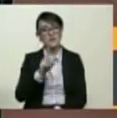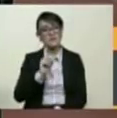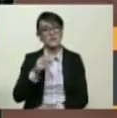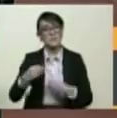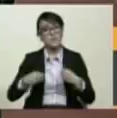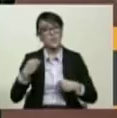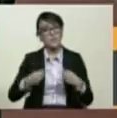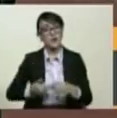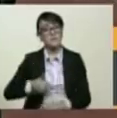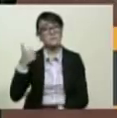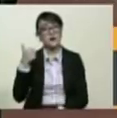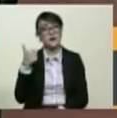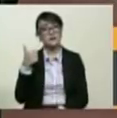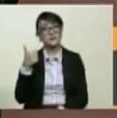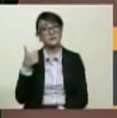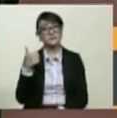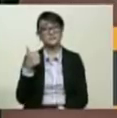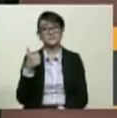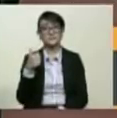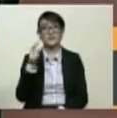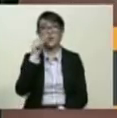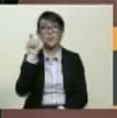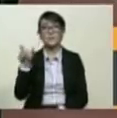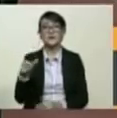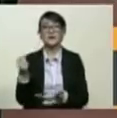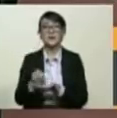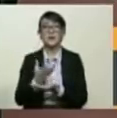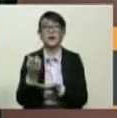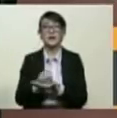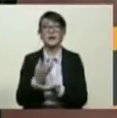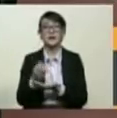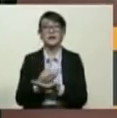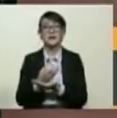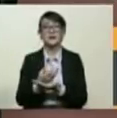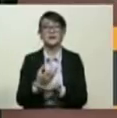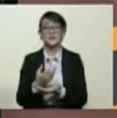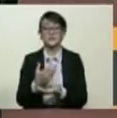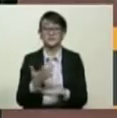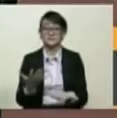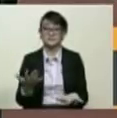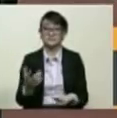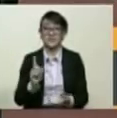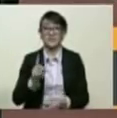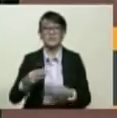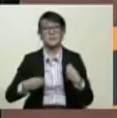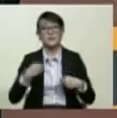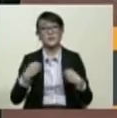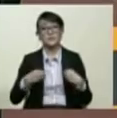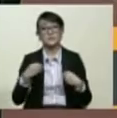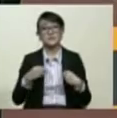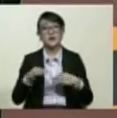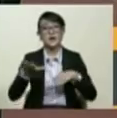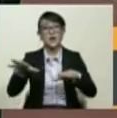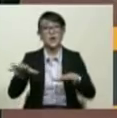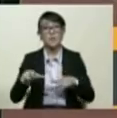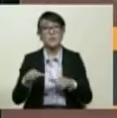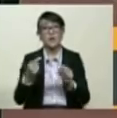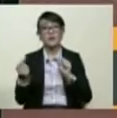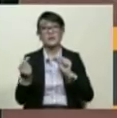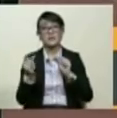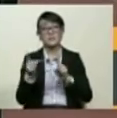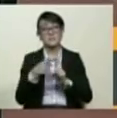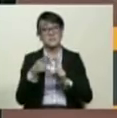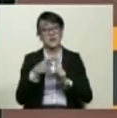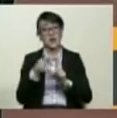por la candidatura del señor pastor evangélico Bertucci. Yo sé por qué se lo digo. Que convoque a Bertucci un debate,